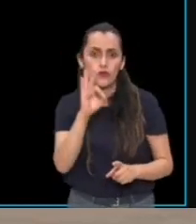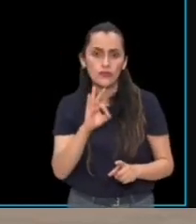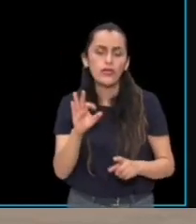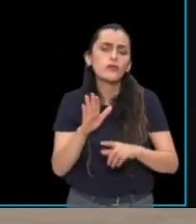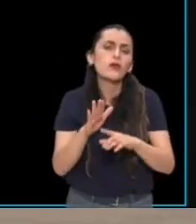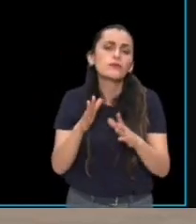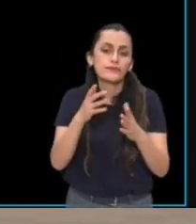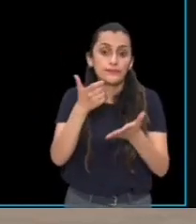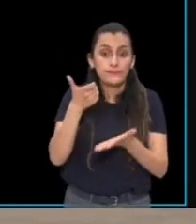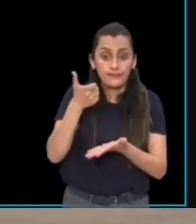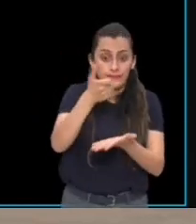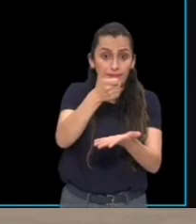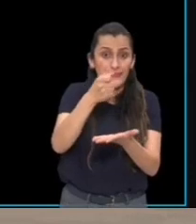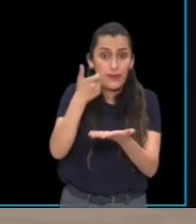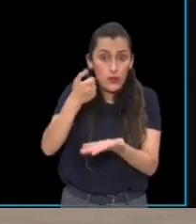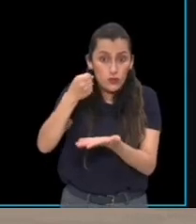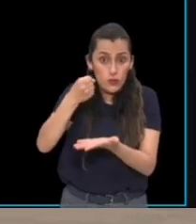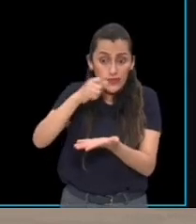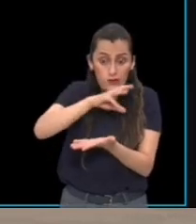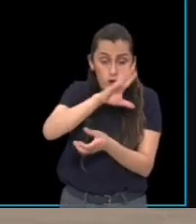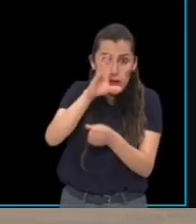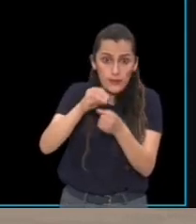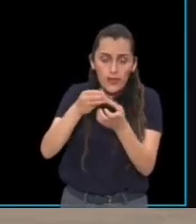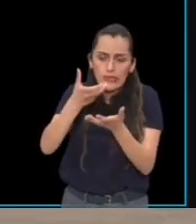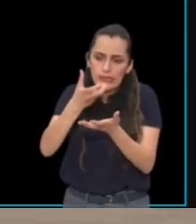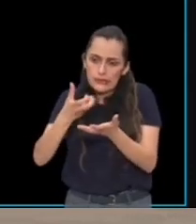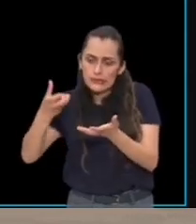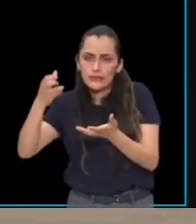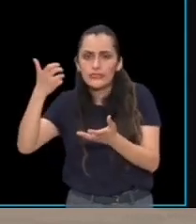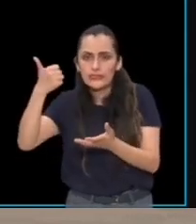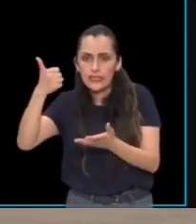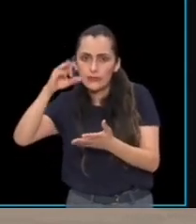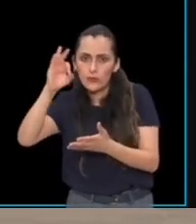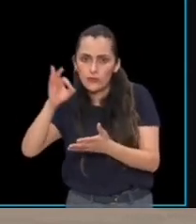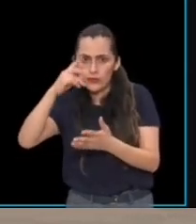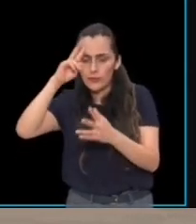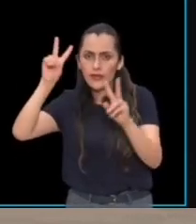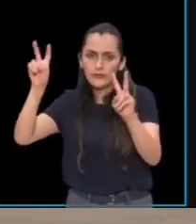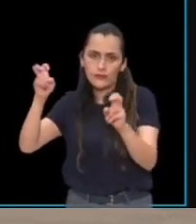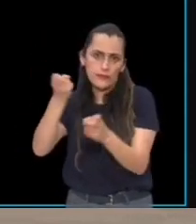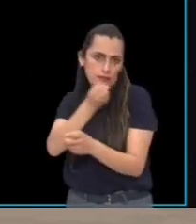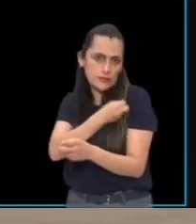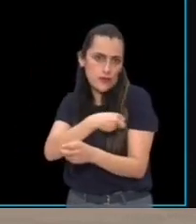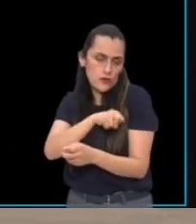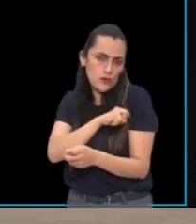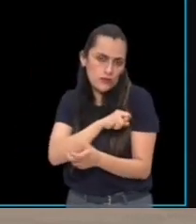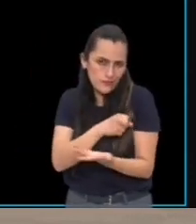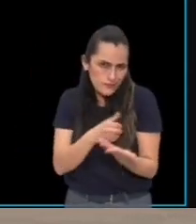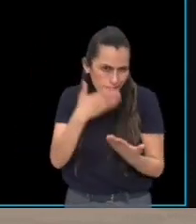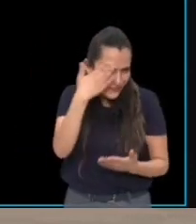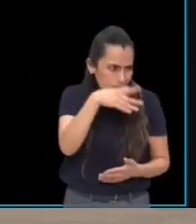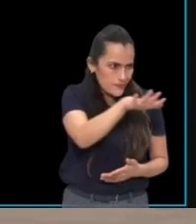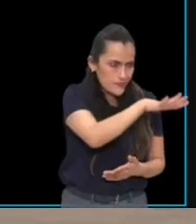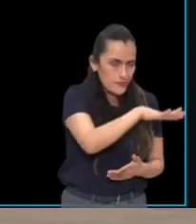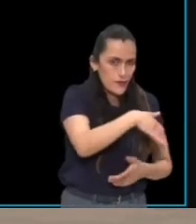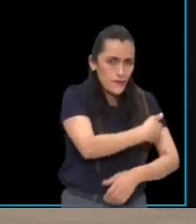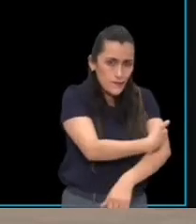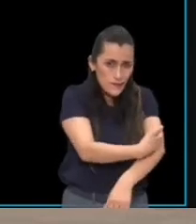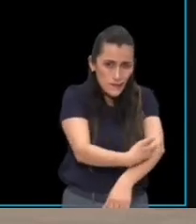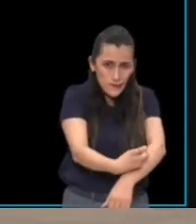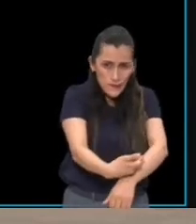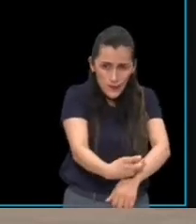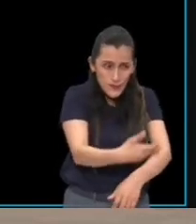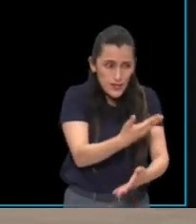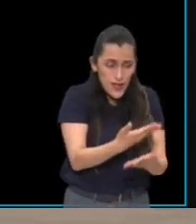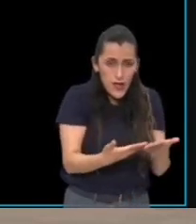gasto del Producto Interno Bruto para temas médicos. Como lo mencionaba la diputada, la mayoría de las familias en este momento son las que pagan por la salud. En este